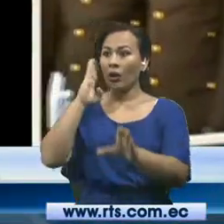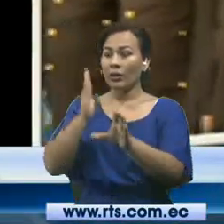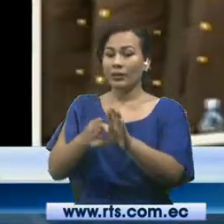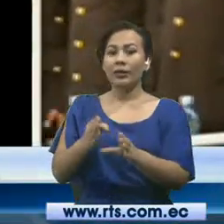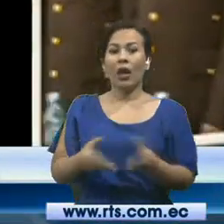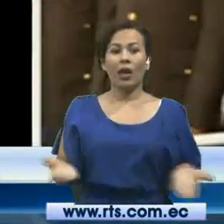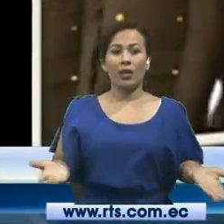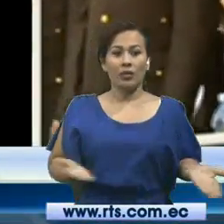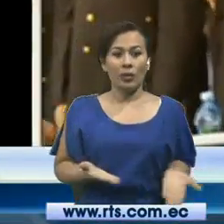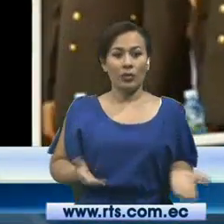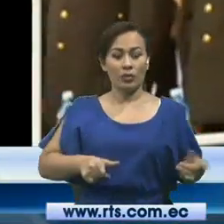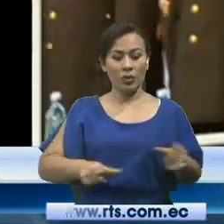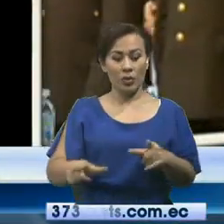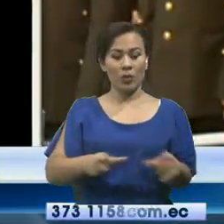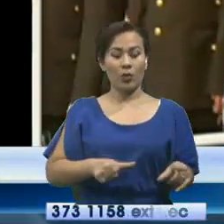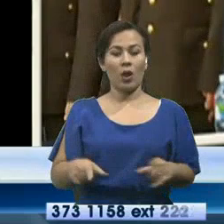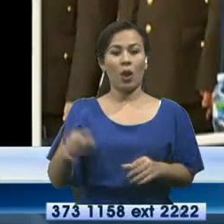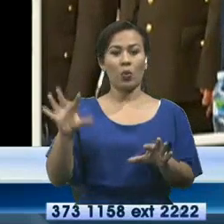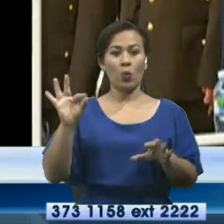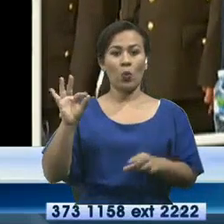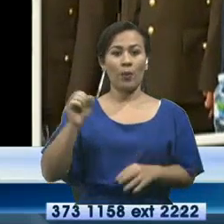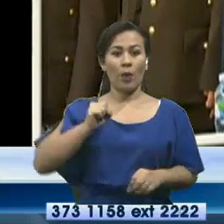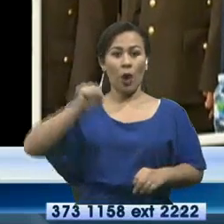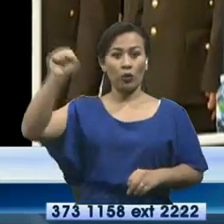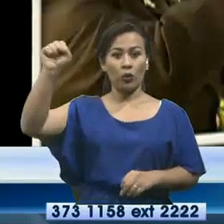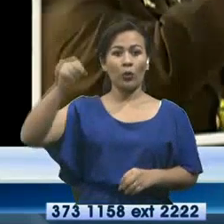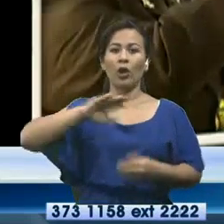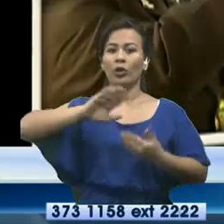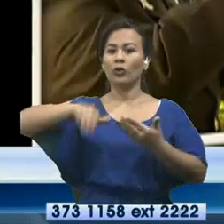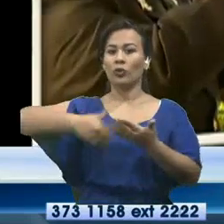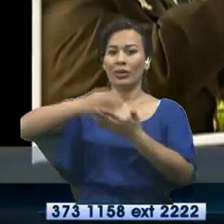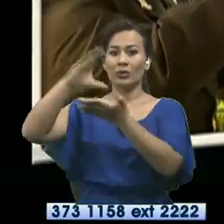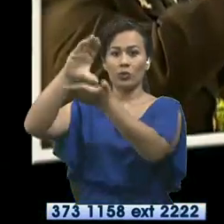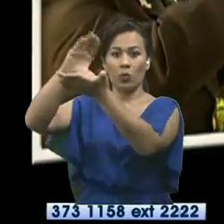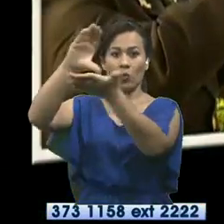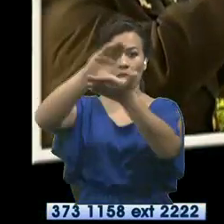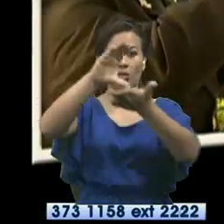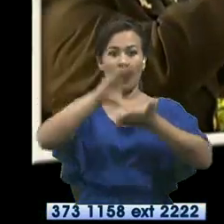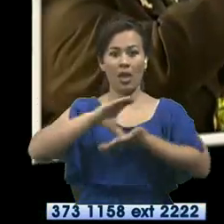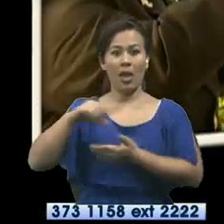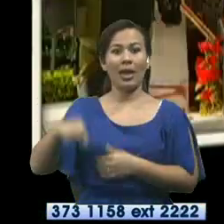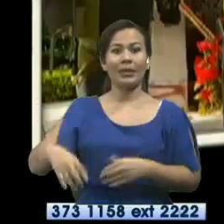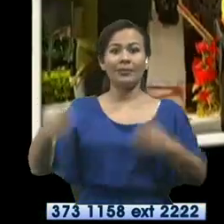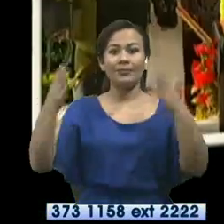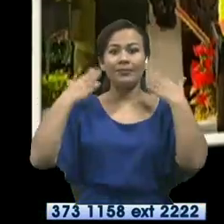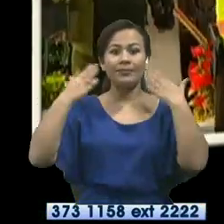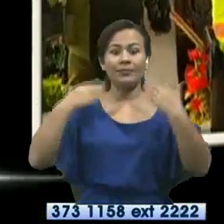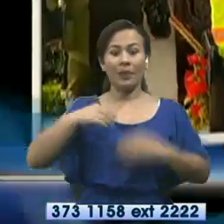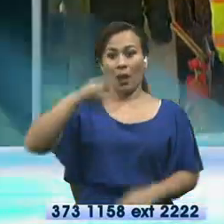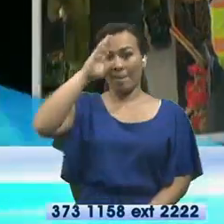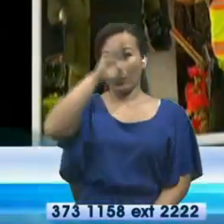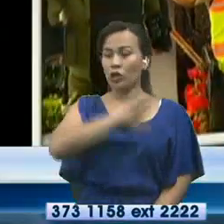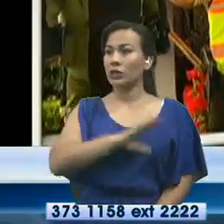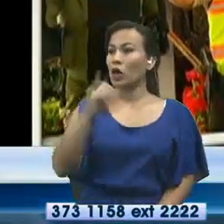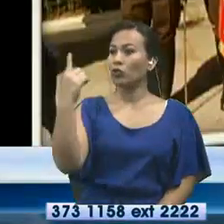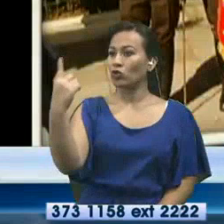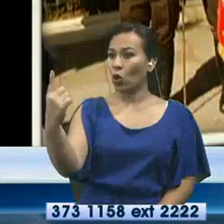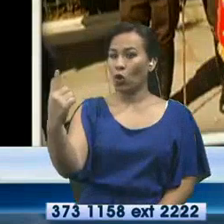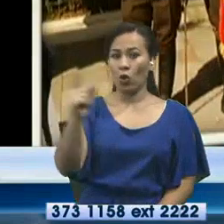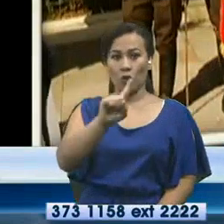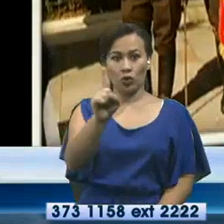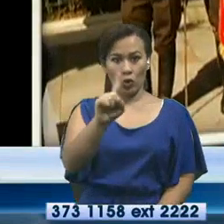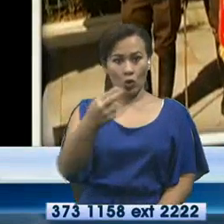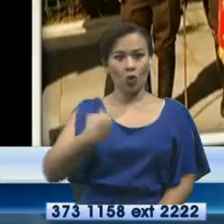al sector de la 9 de octubre, sino llegar pues a toda la ciudad. No solamente dejarle a la policía haga todo, no.